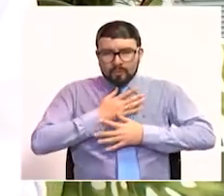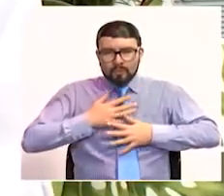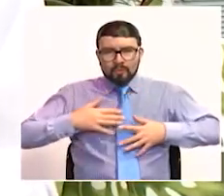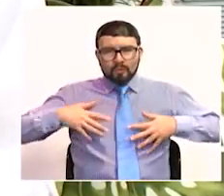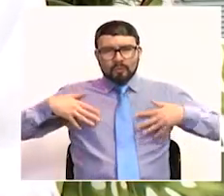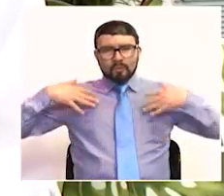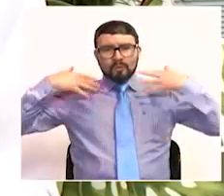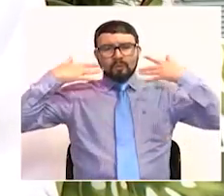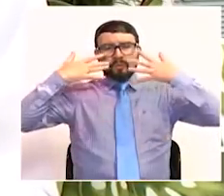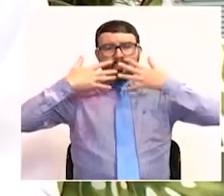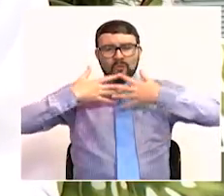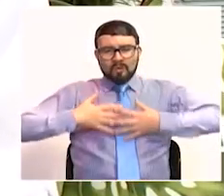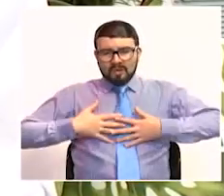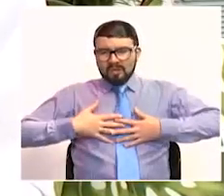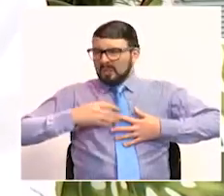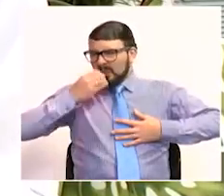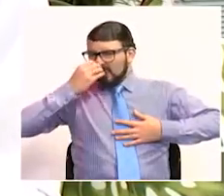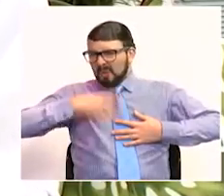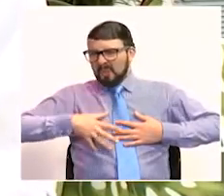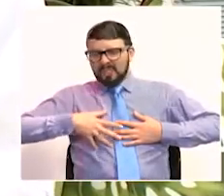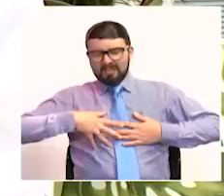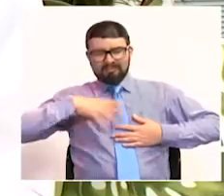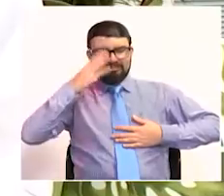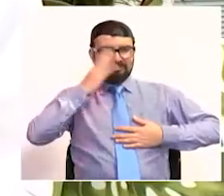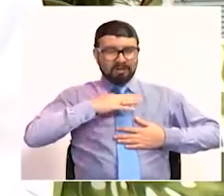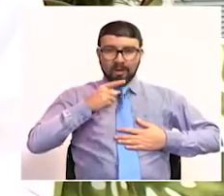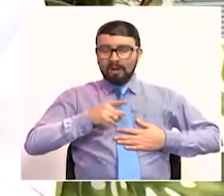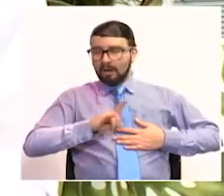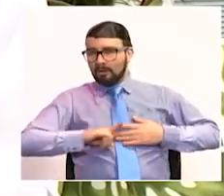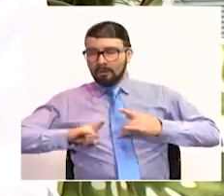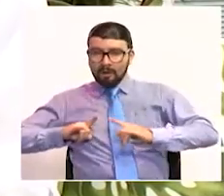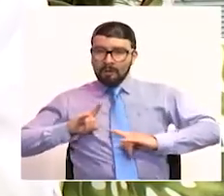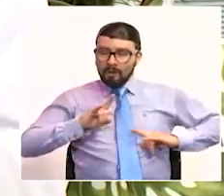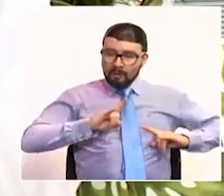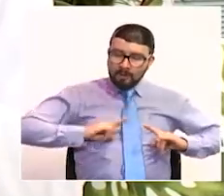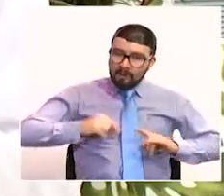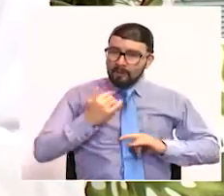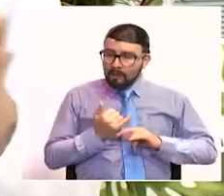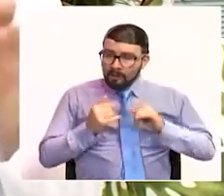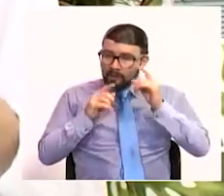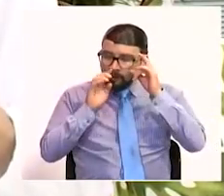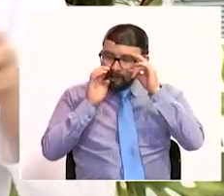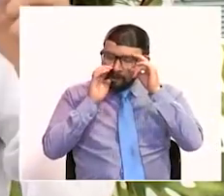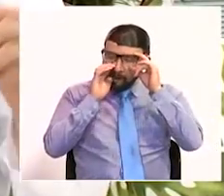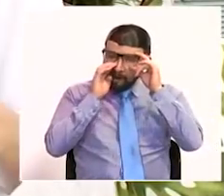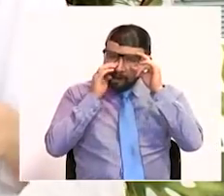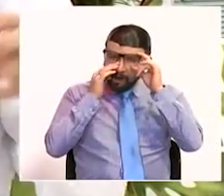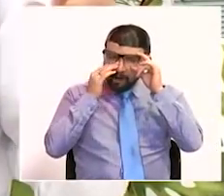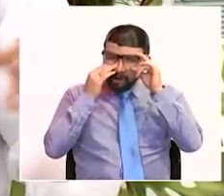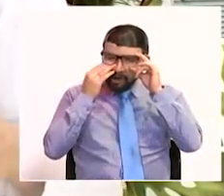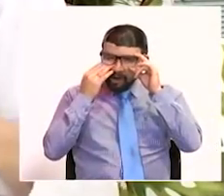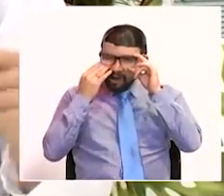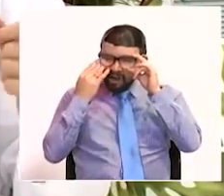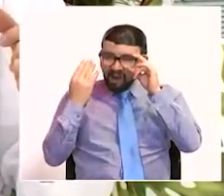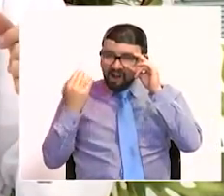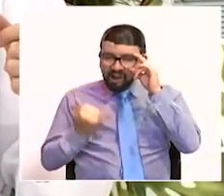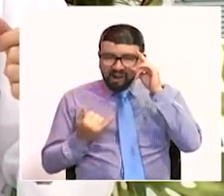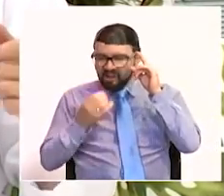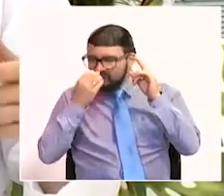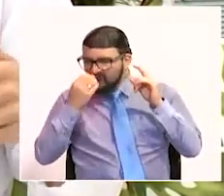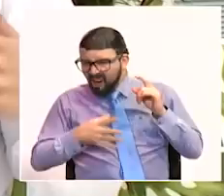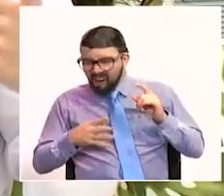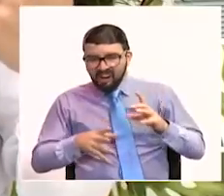tubería grande está llena de materia fecal, que son toxinas, pues las tuberías pequeñas van a absorber todas esas